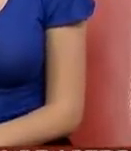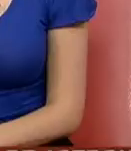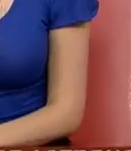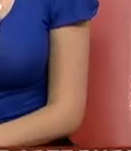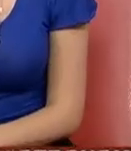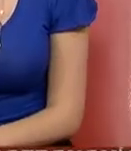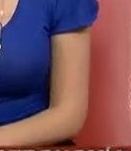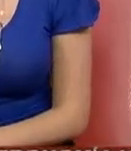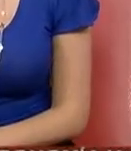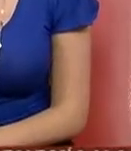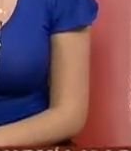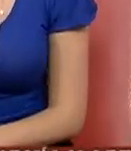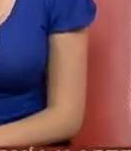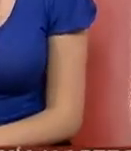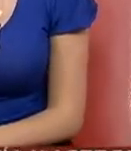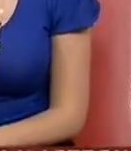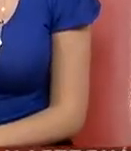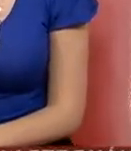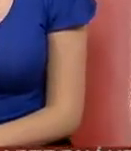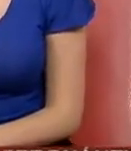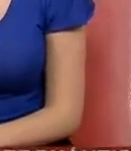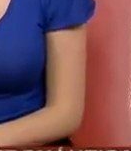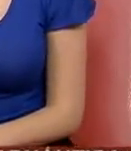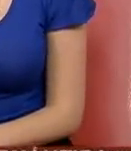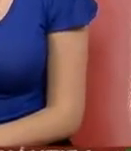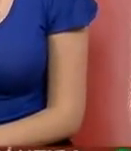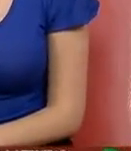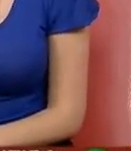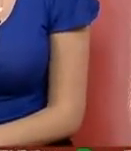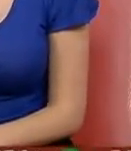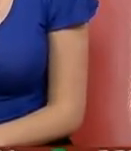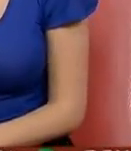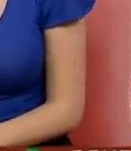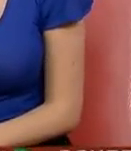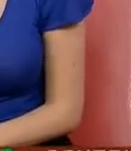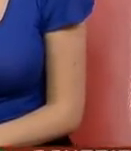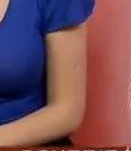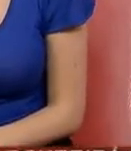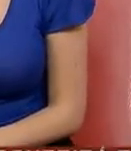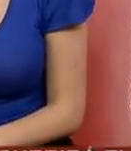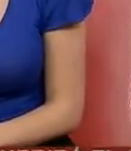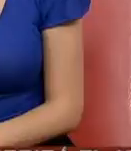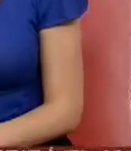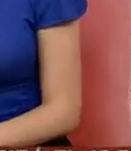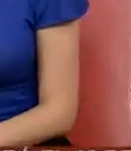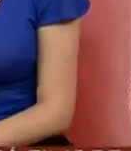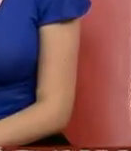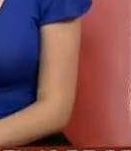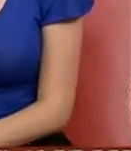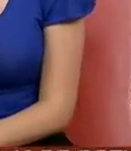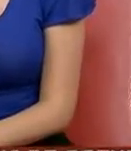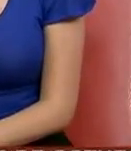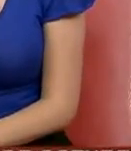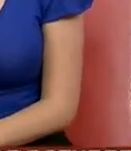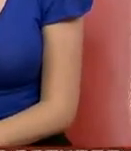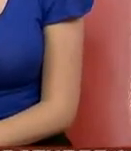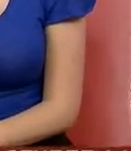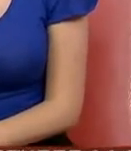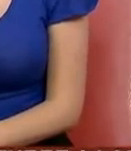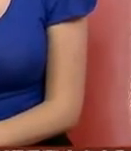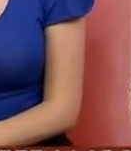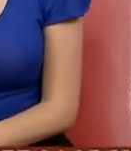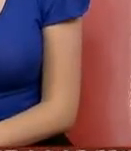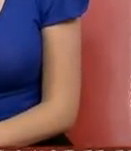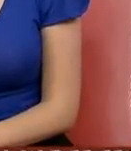campaña, pero sí le dan me gusta para seguir las publicaciones y así podrás estar informados de los movimientos. Pero ahora será una